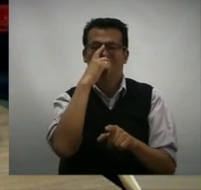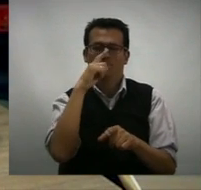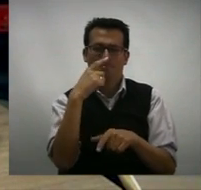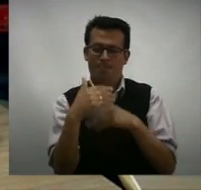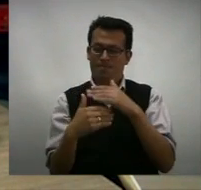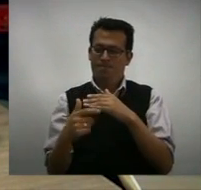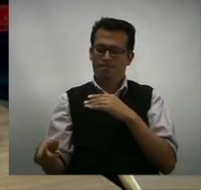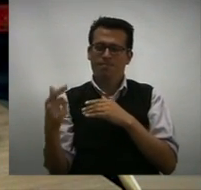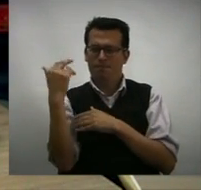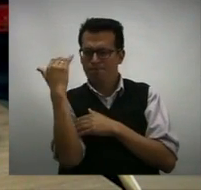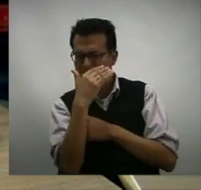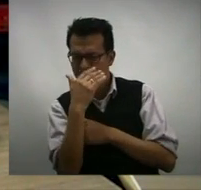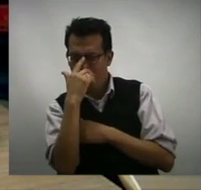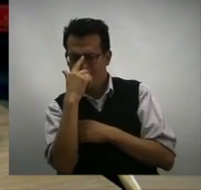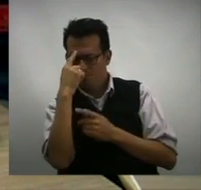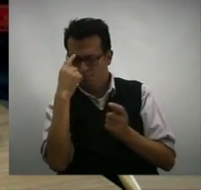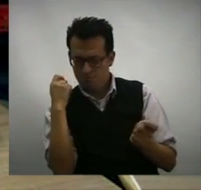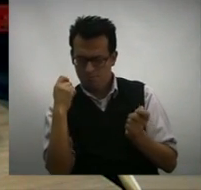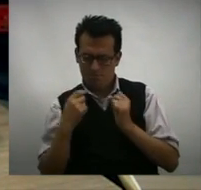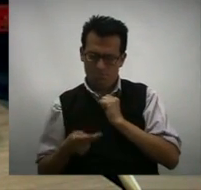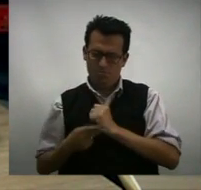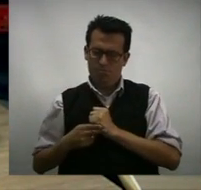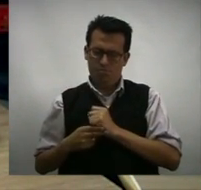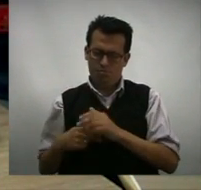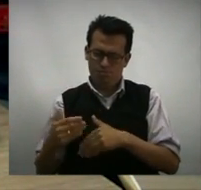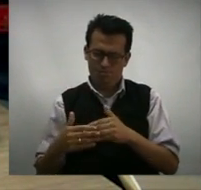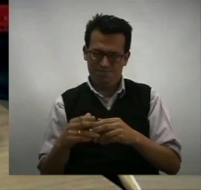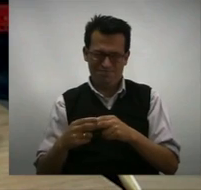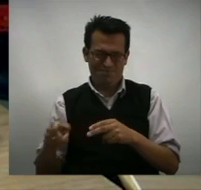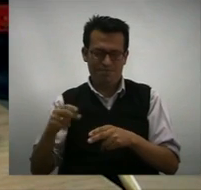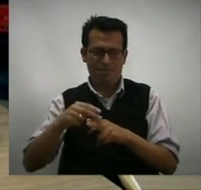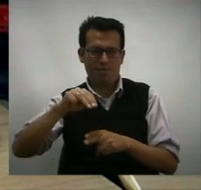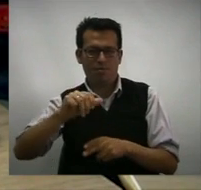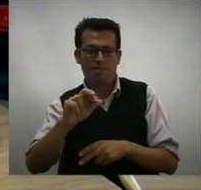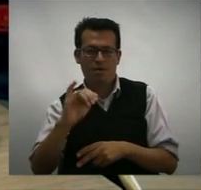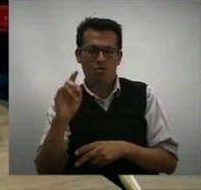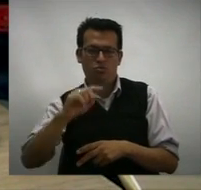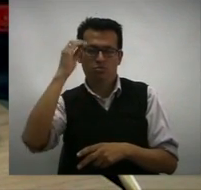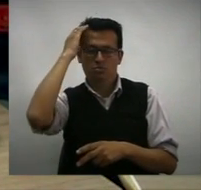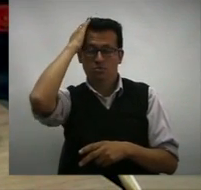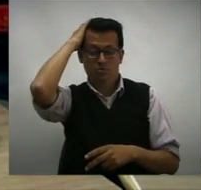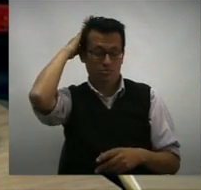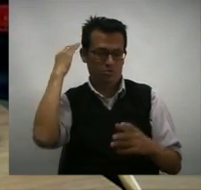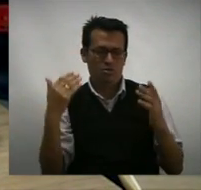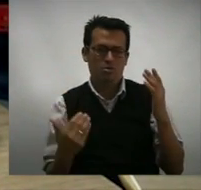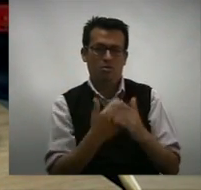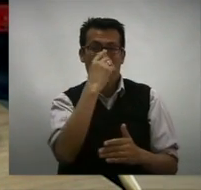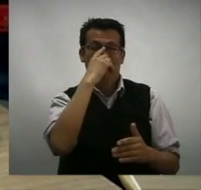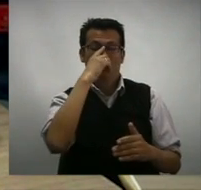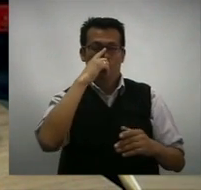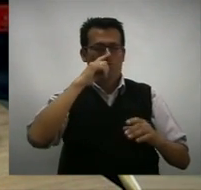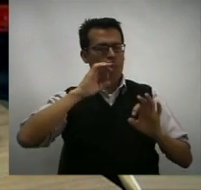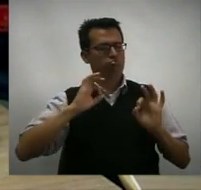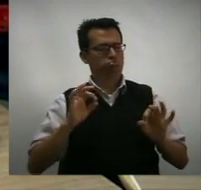placer retardado, restringido, pero seguro. Marcus, el nacimiento de la represión va de la mano con el surgimiento del mito como